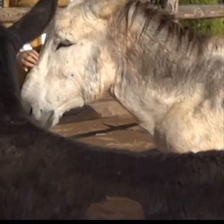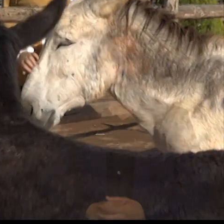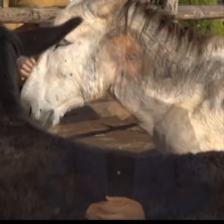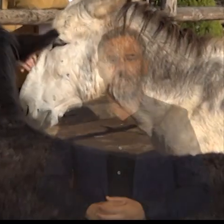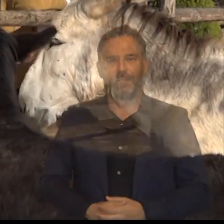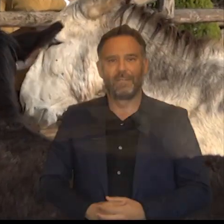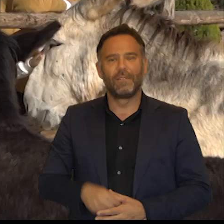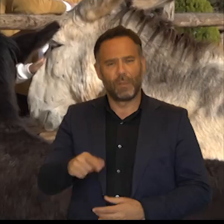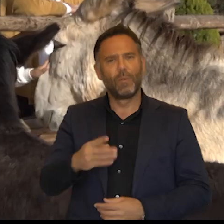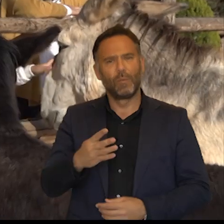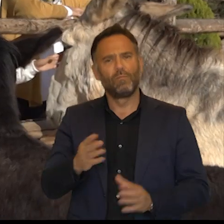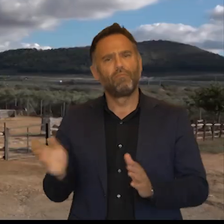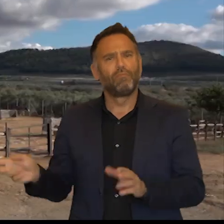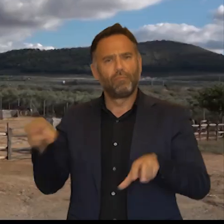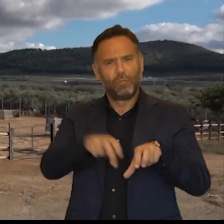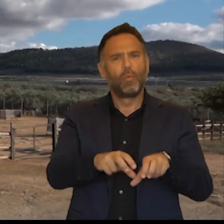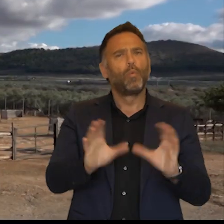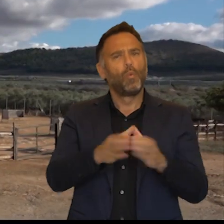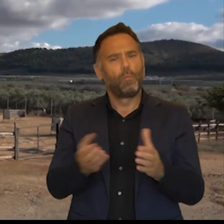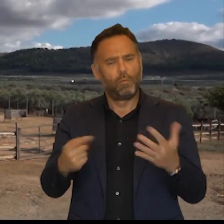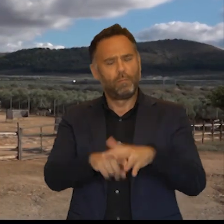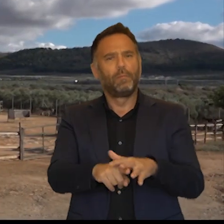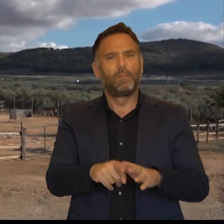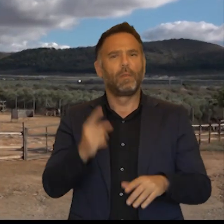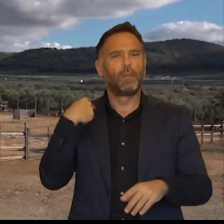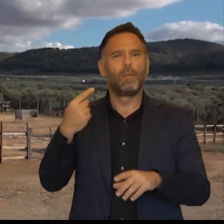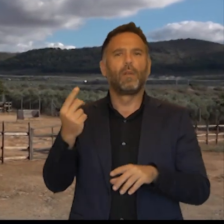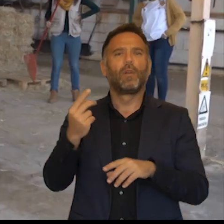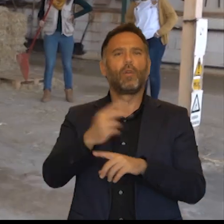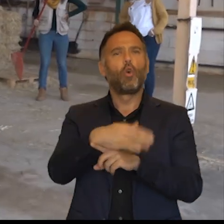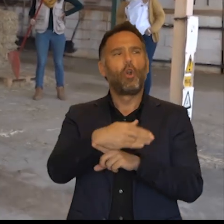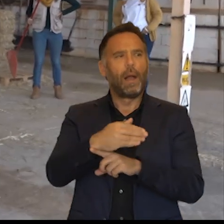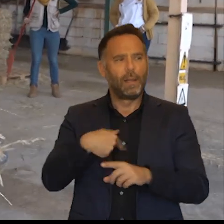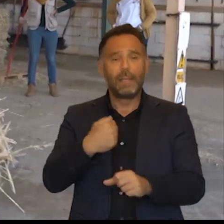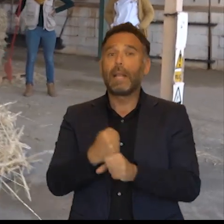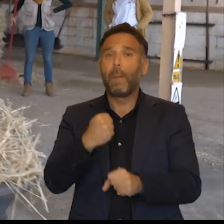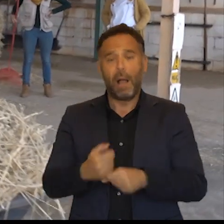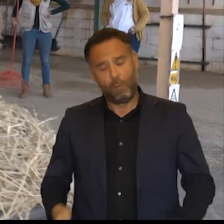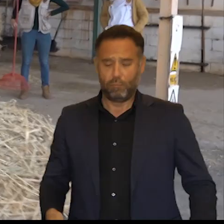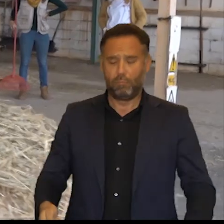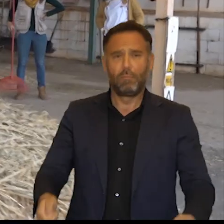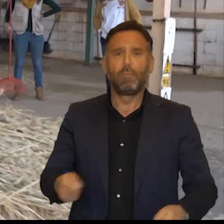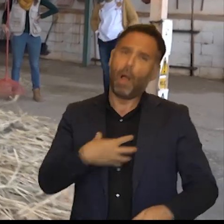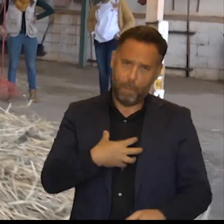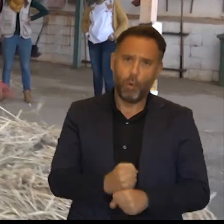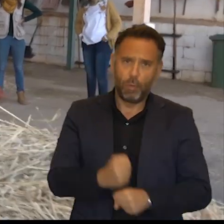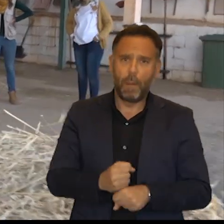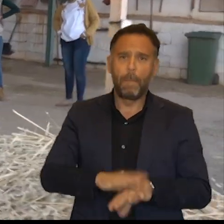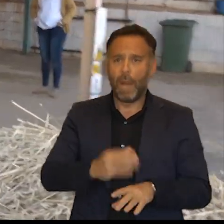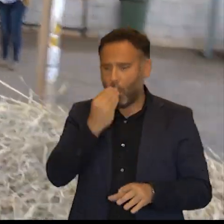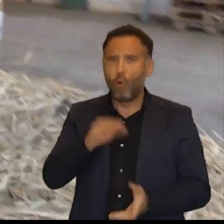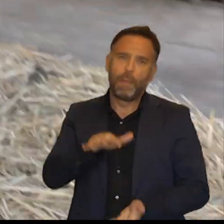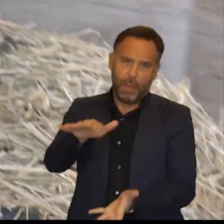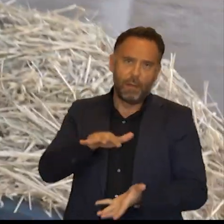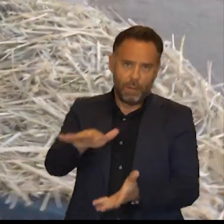Ahora de cuarentena y le encanta estar en el grupo. Se fija si la colita perdió la cola. Porque... ¡Qué trabajadoras más buenas! Vamos a darle paja